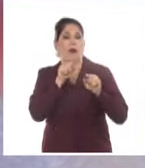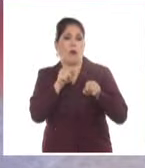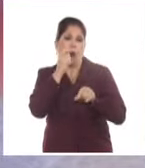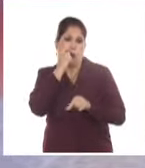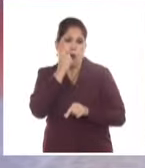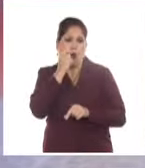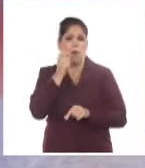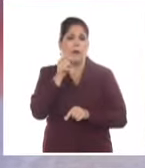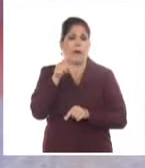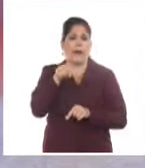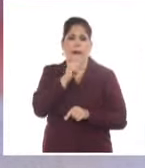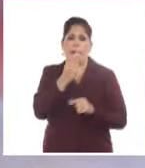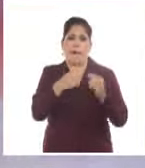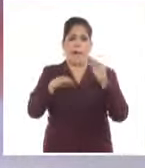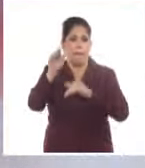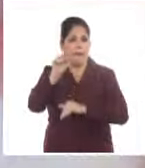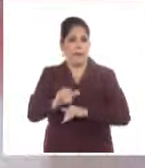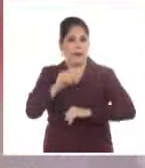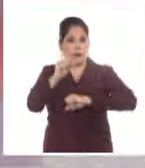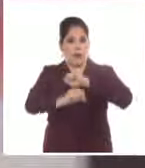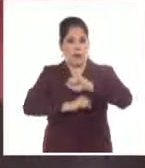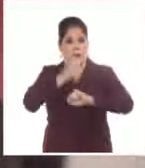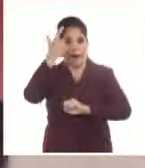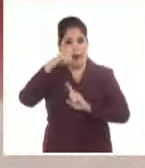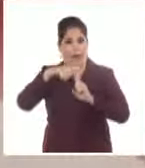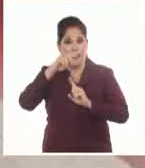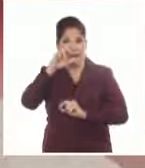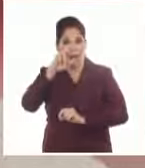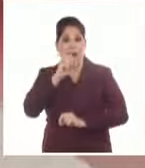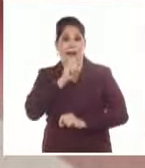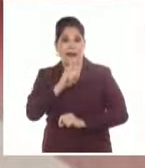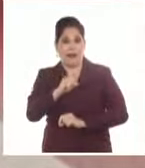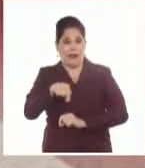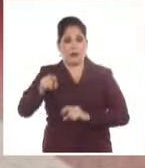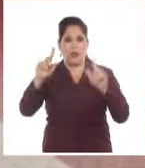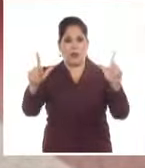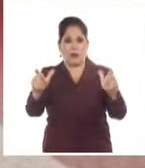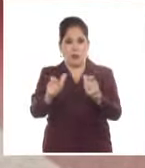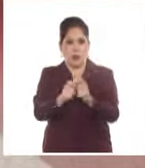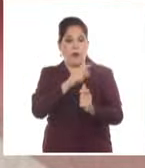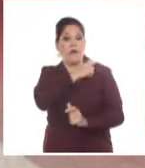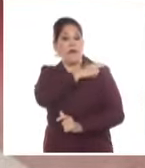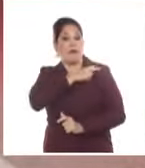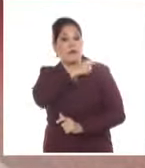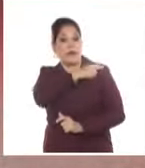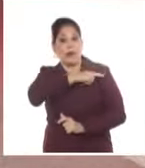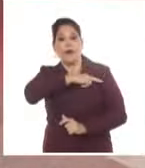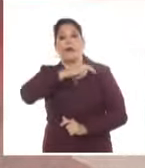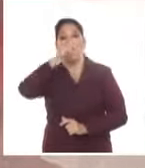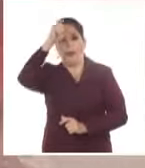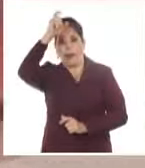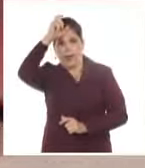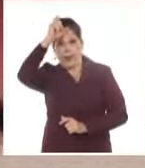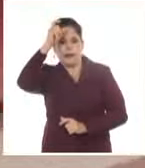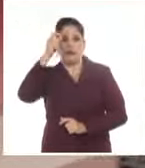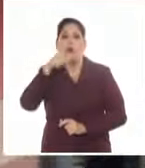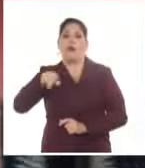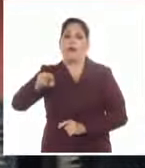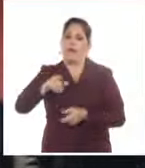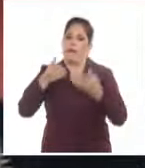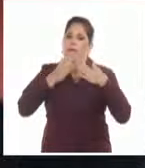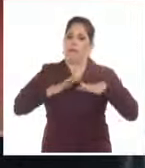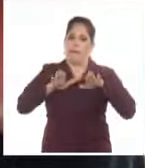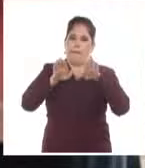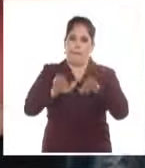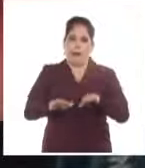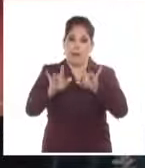el primer ministro de Qatar, Mohammed bin Abdel Rahman Al Thani, se reunieron con funcionarios egipcios para discutir una tregua. El secretario general de la